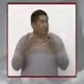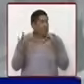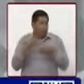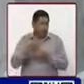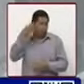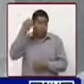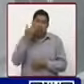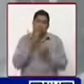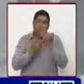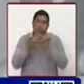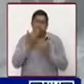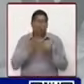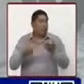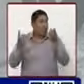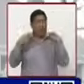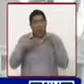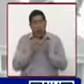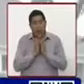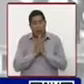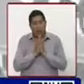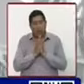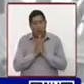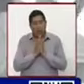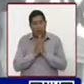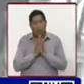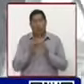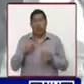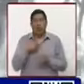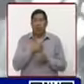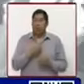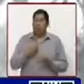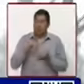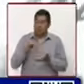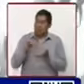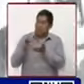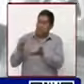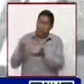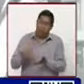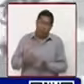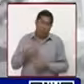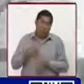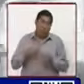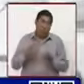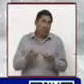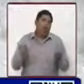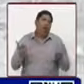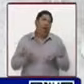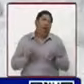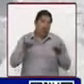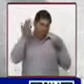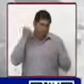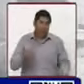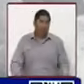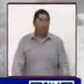caña así y pesaba y venía la gente a rezar y teníamos que darle una cajita ofrenda en platos así.